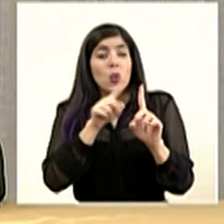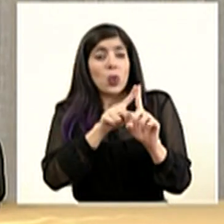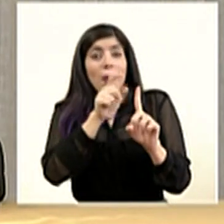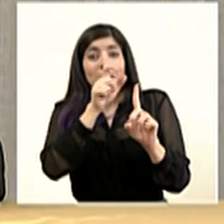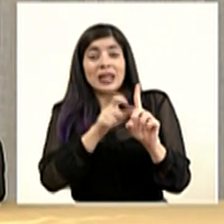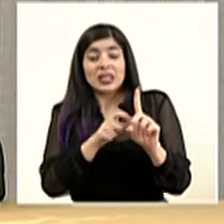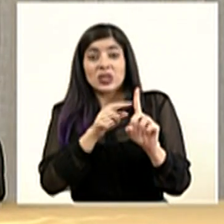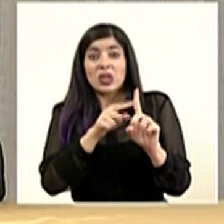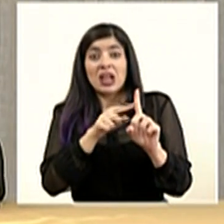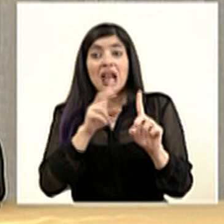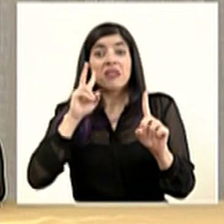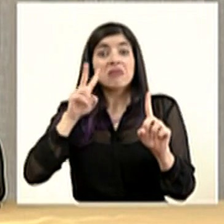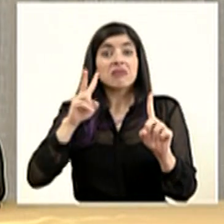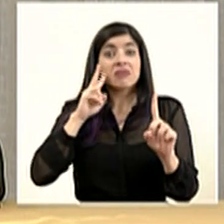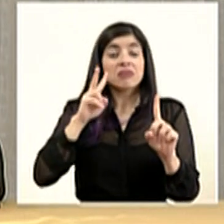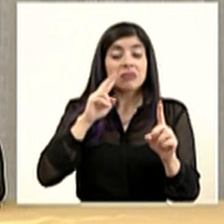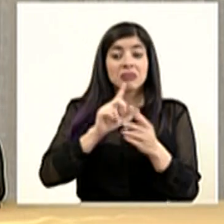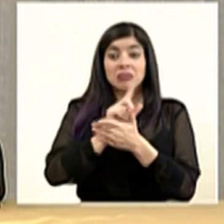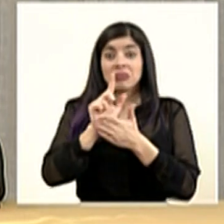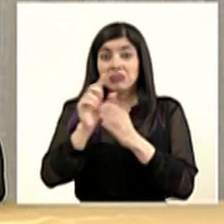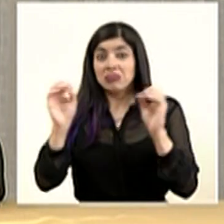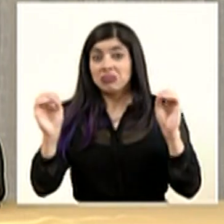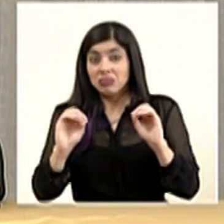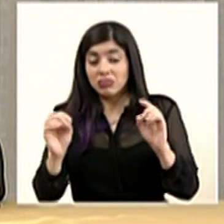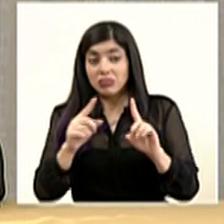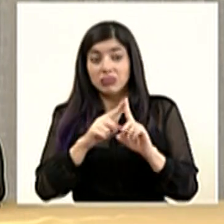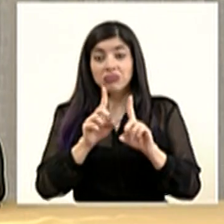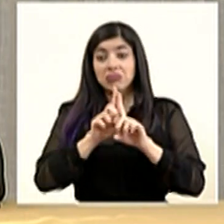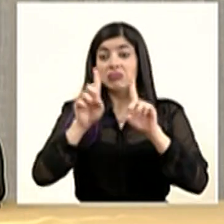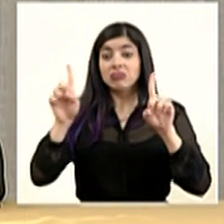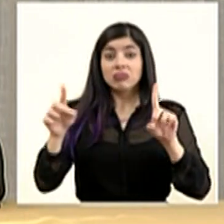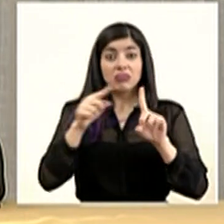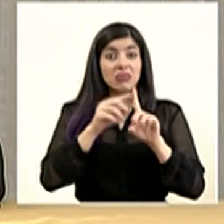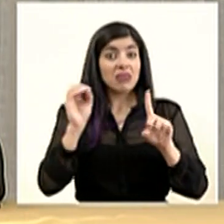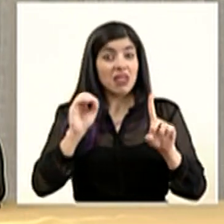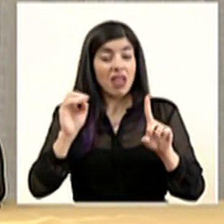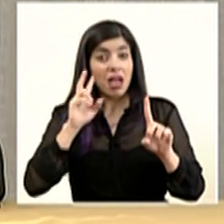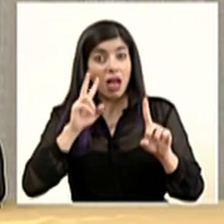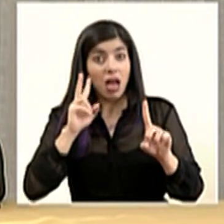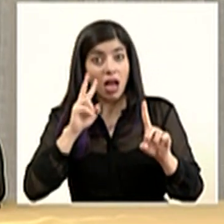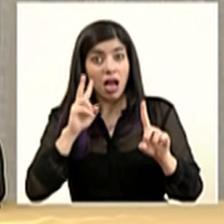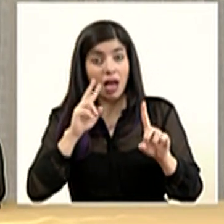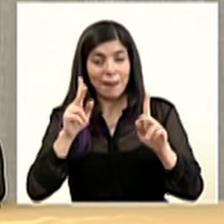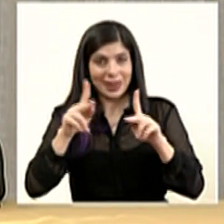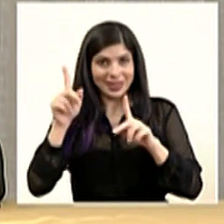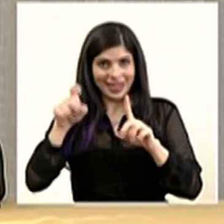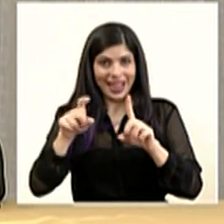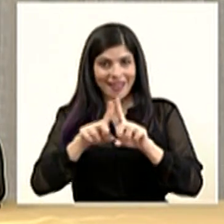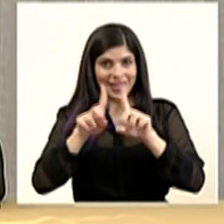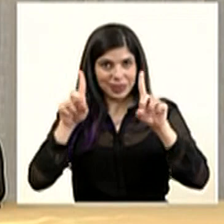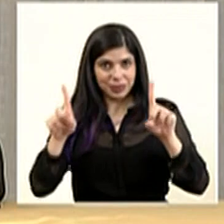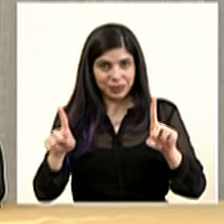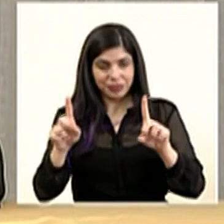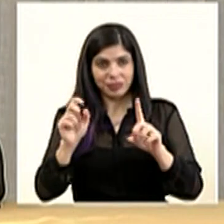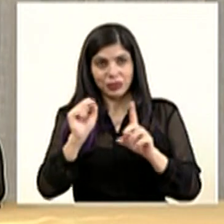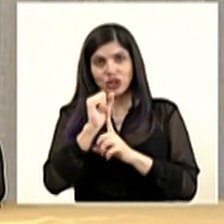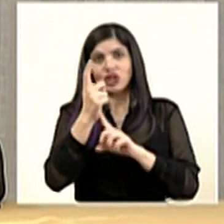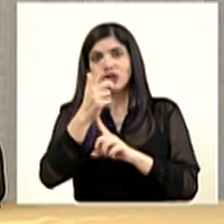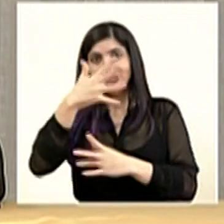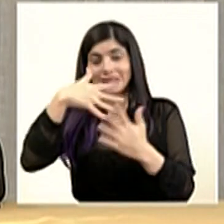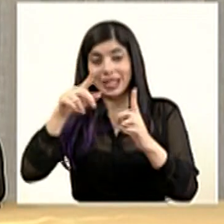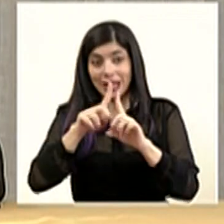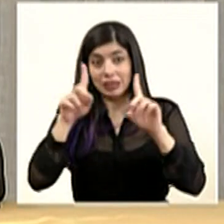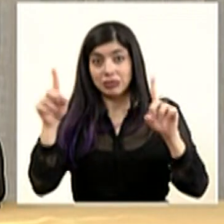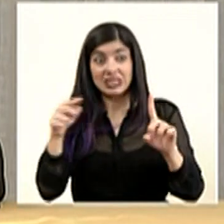que no guarde las medidas de higiene y el distanciamiento entre personas, el distanciamiento social